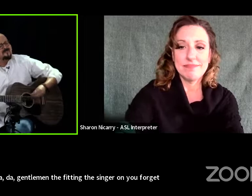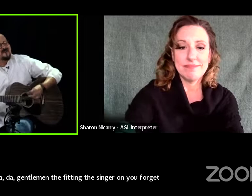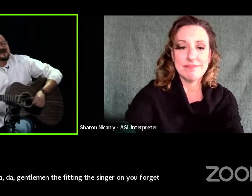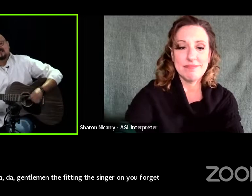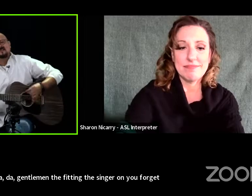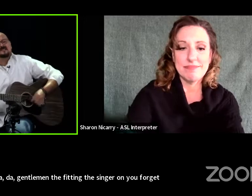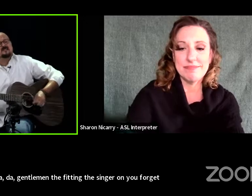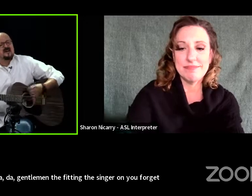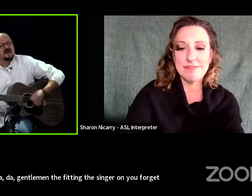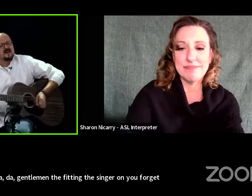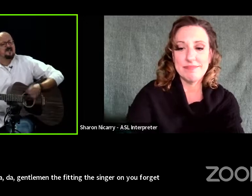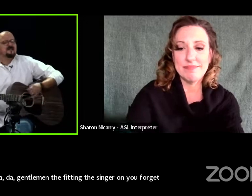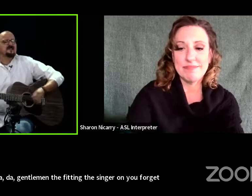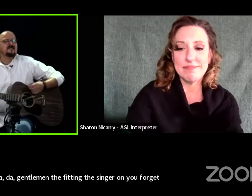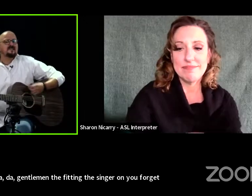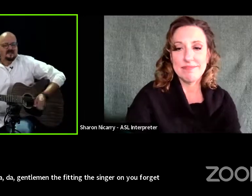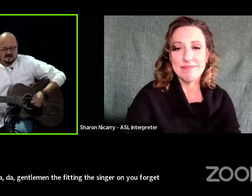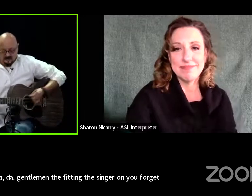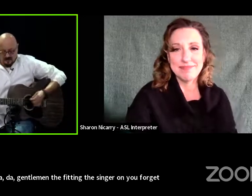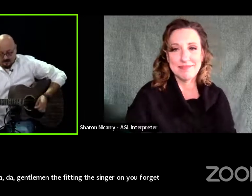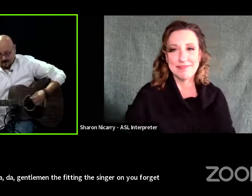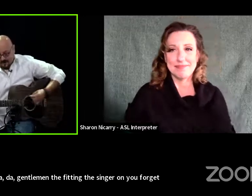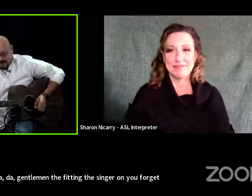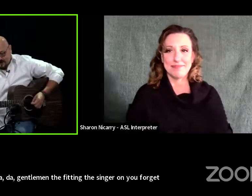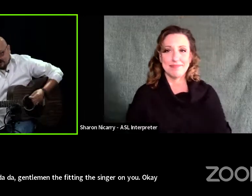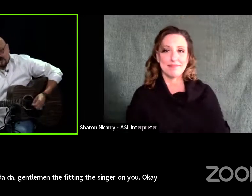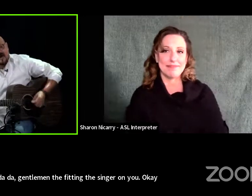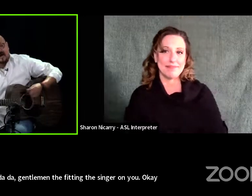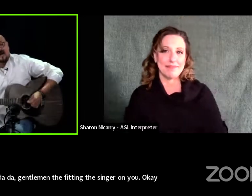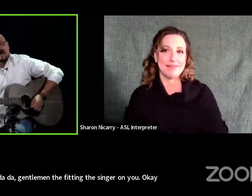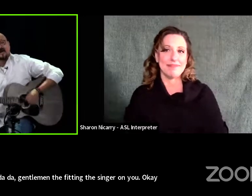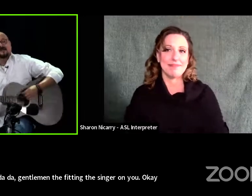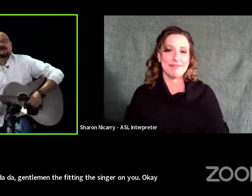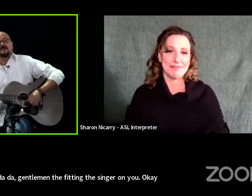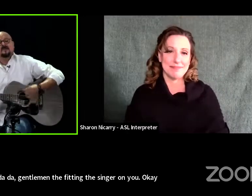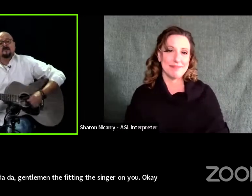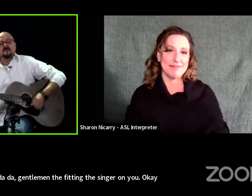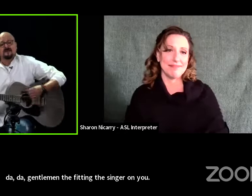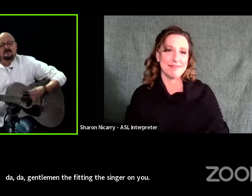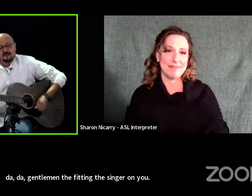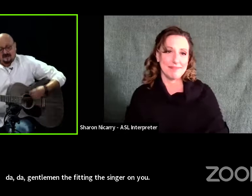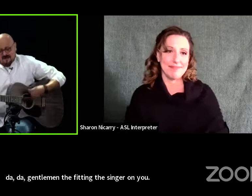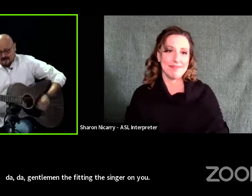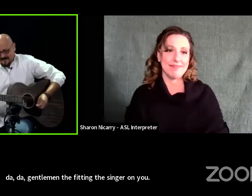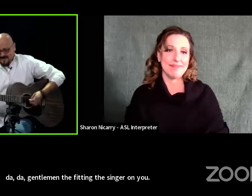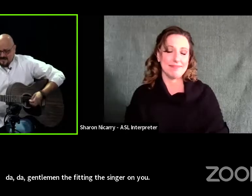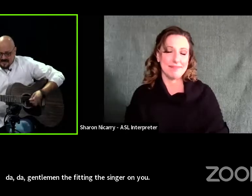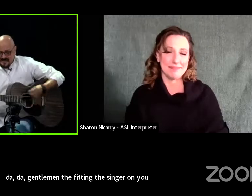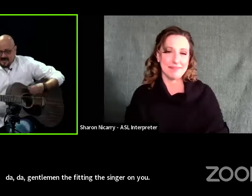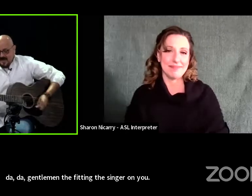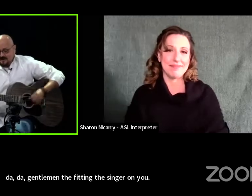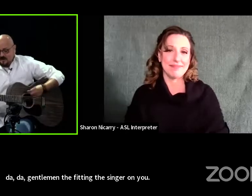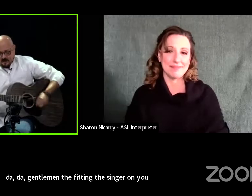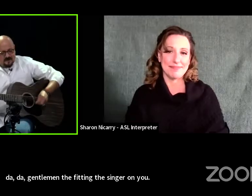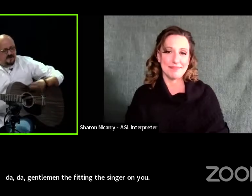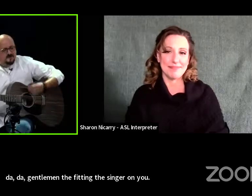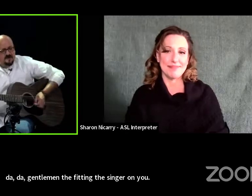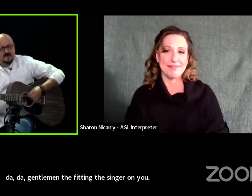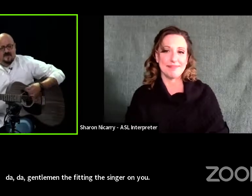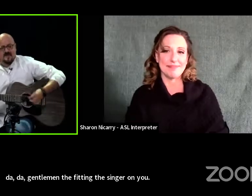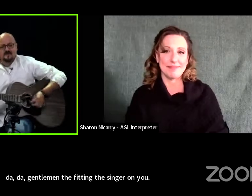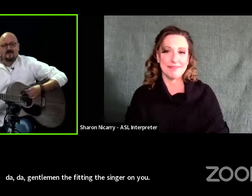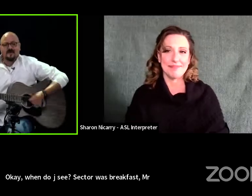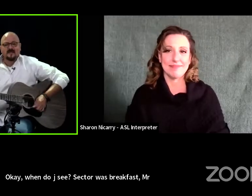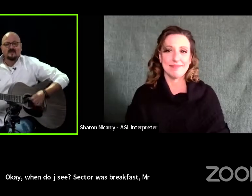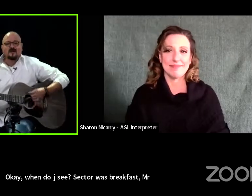tan falsa. No creo en tu llanto. Si sacamos cuentas